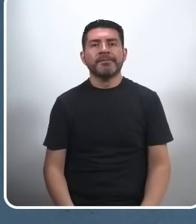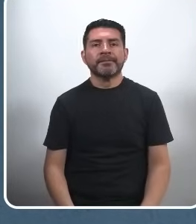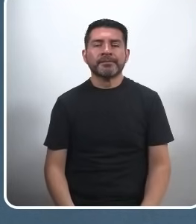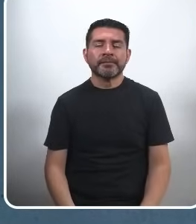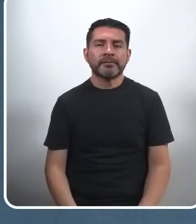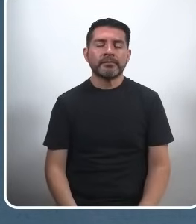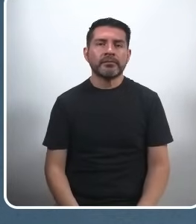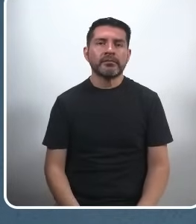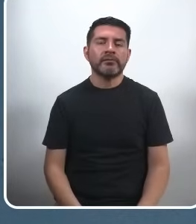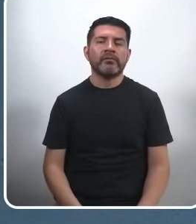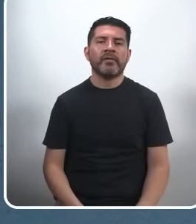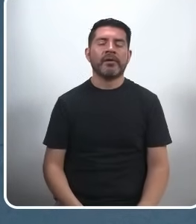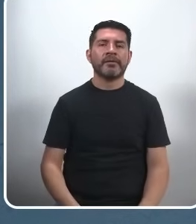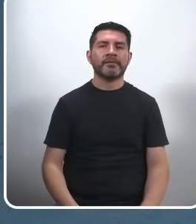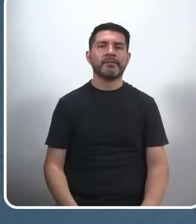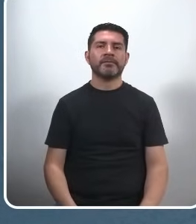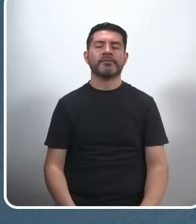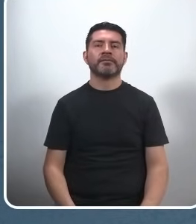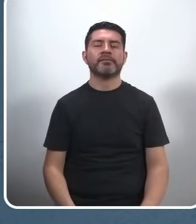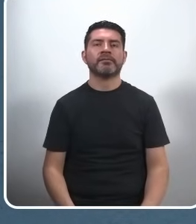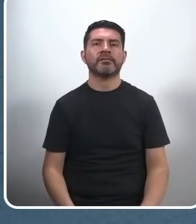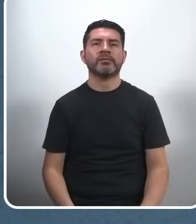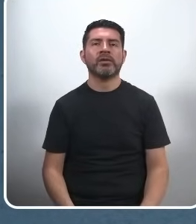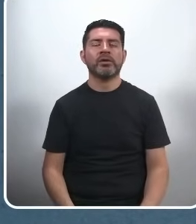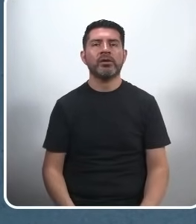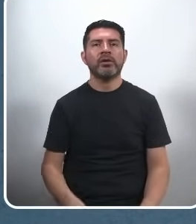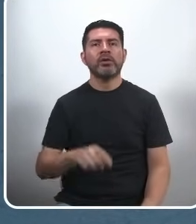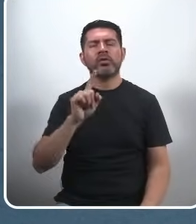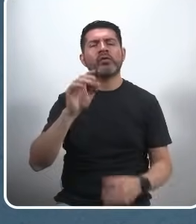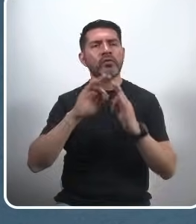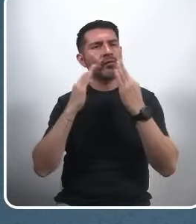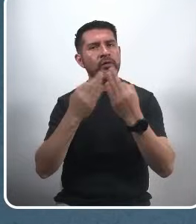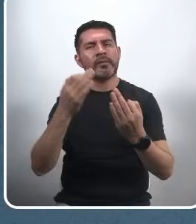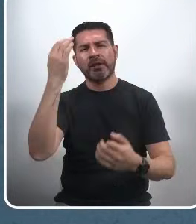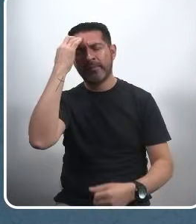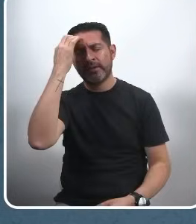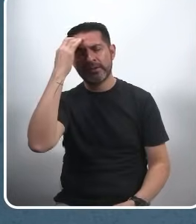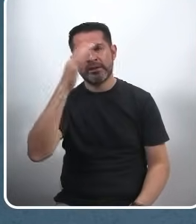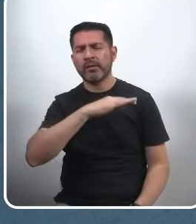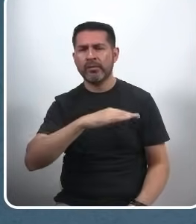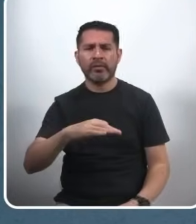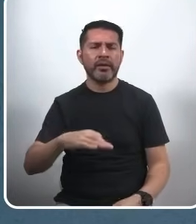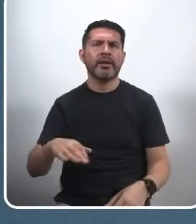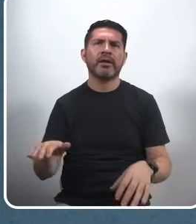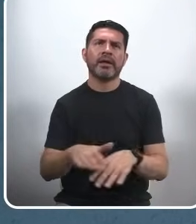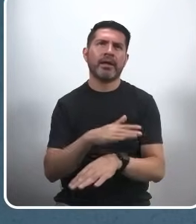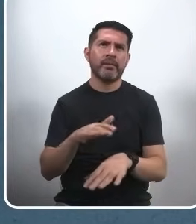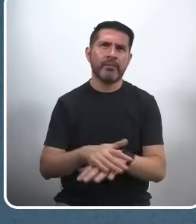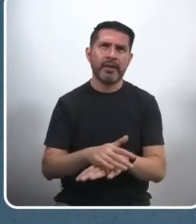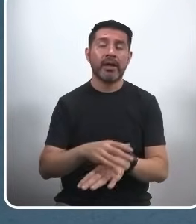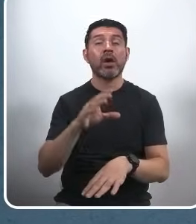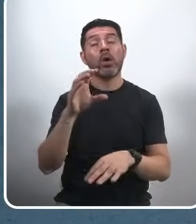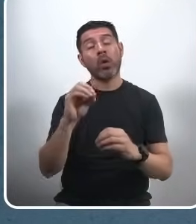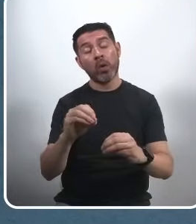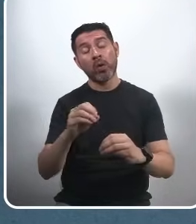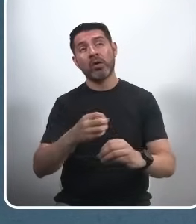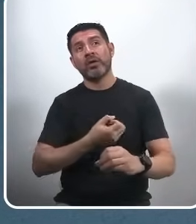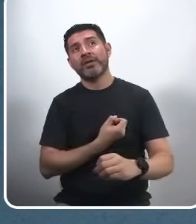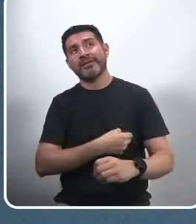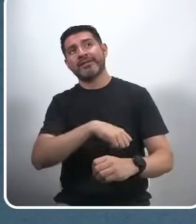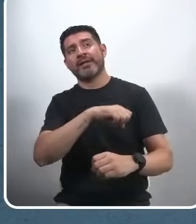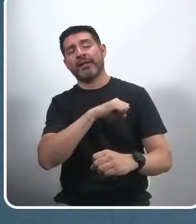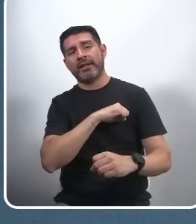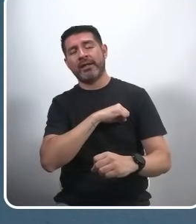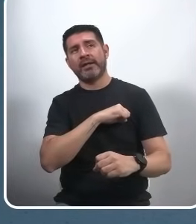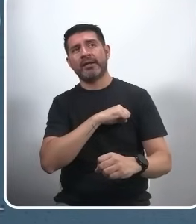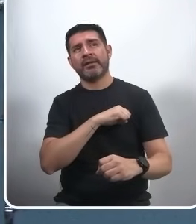contaminar o sanar tu corazón. ¿Ok? Contaminar o sanar. ¿Perspectiva qué es? Es